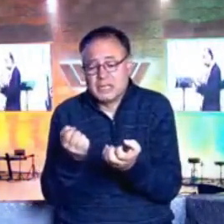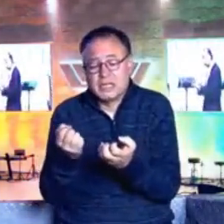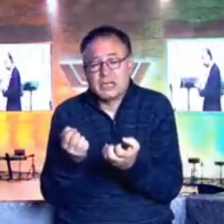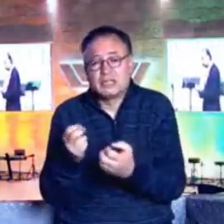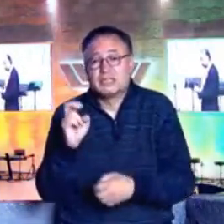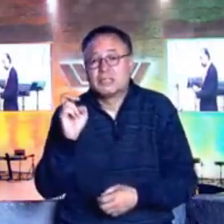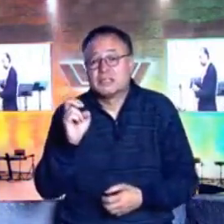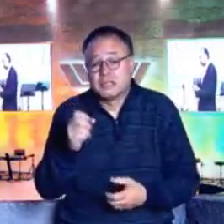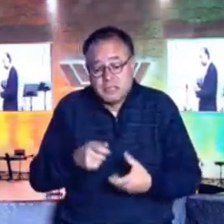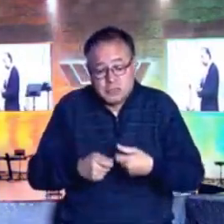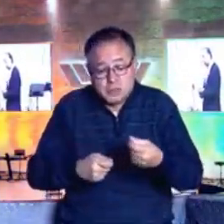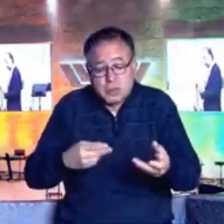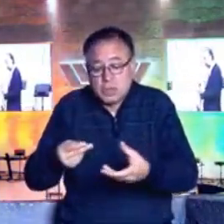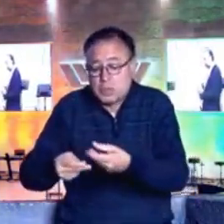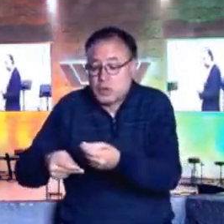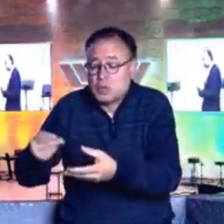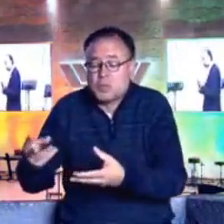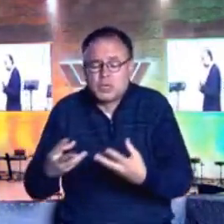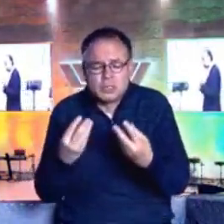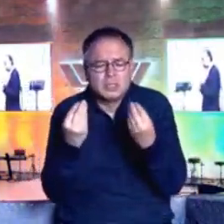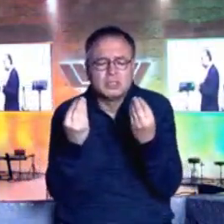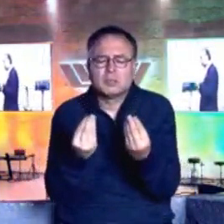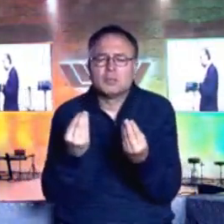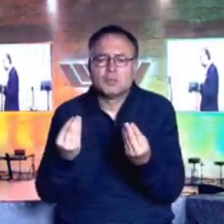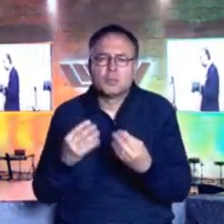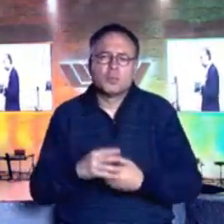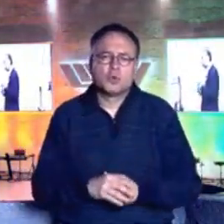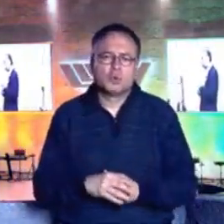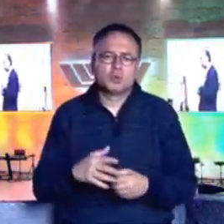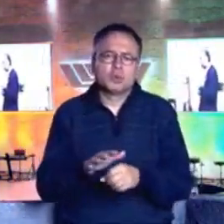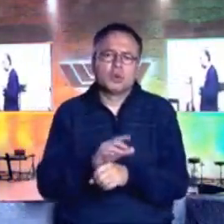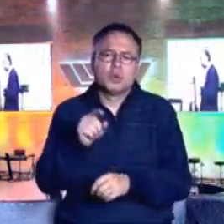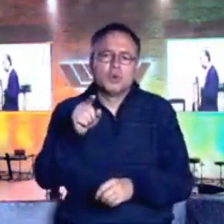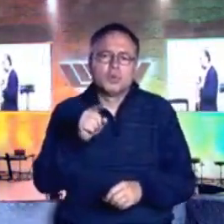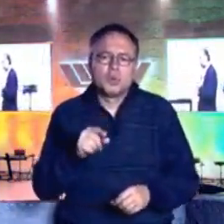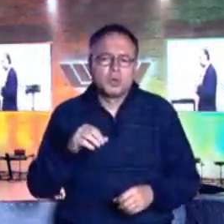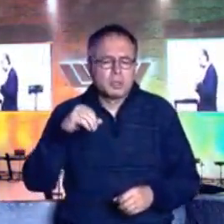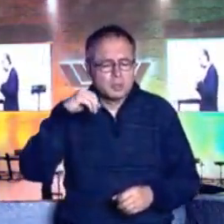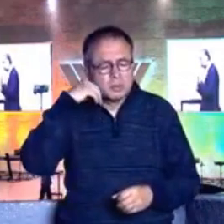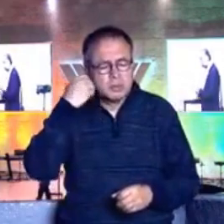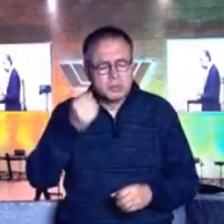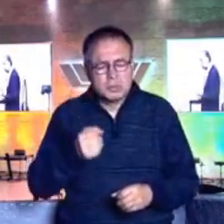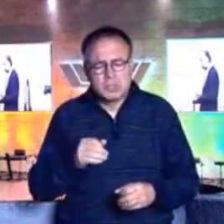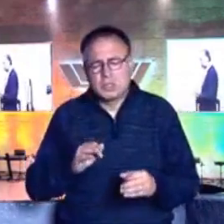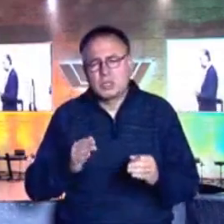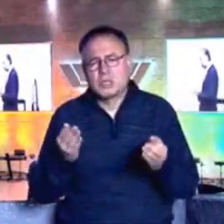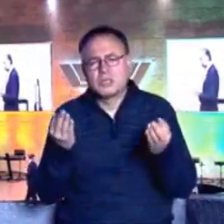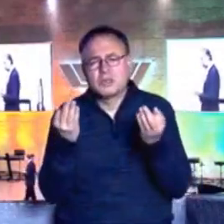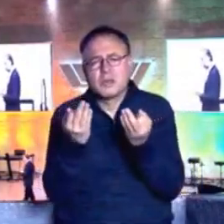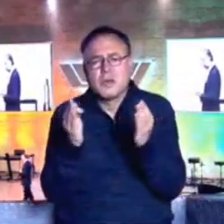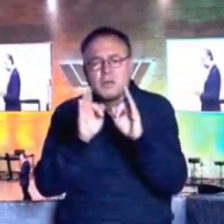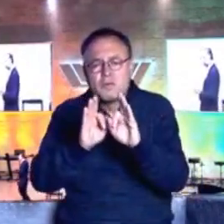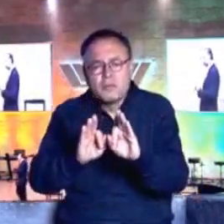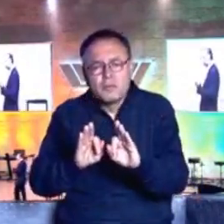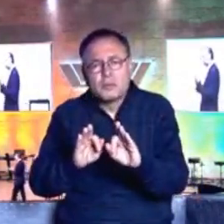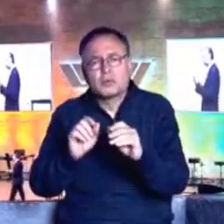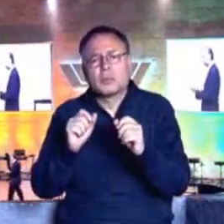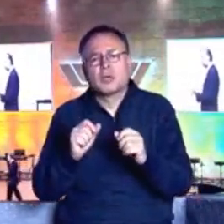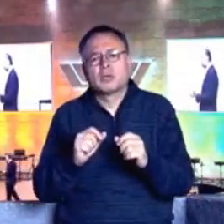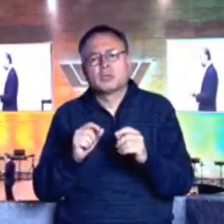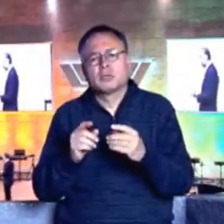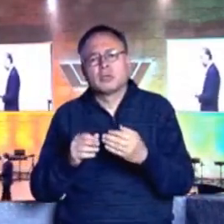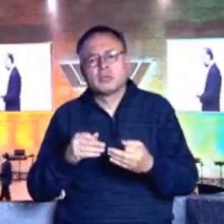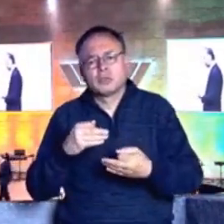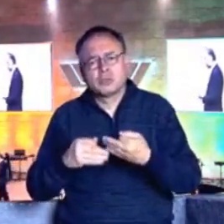tú lo eres porque tú nos estás formando el carácter responsable como tú lo eres